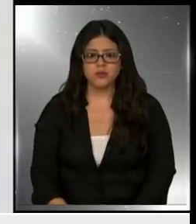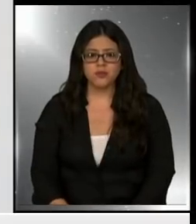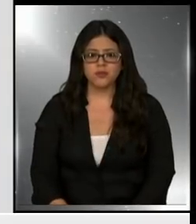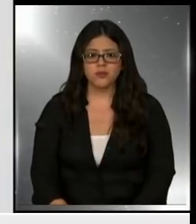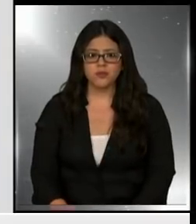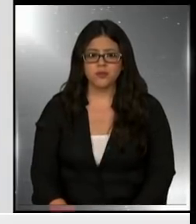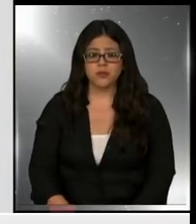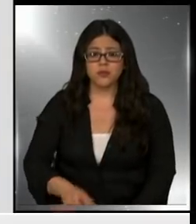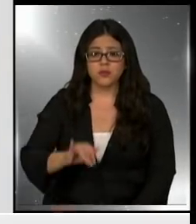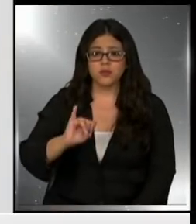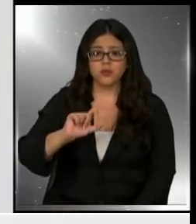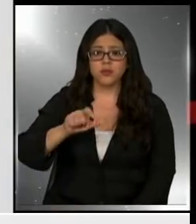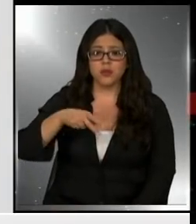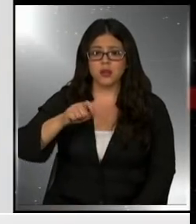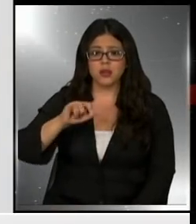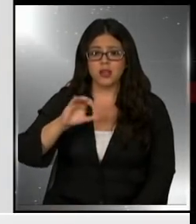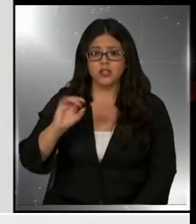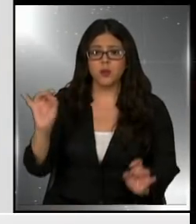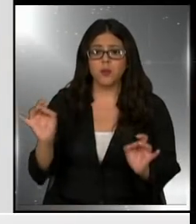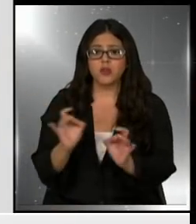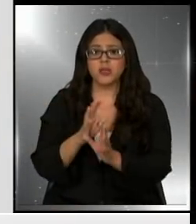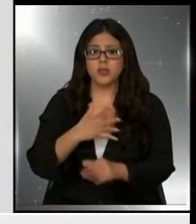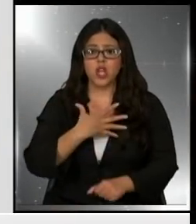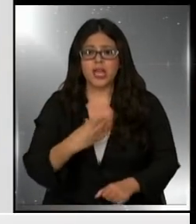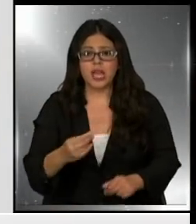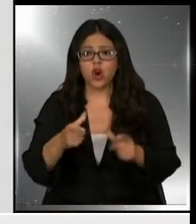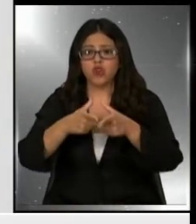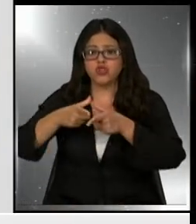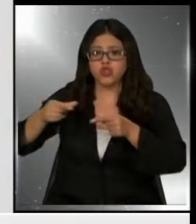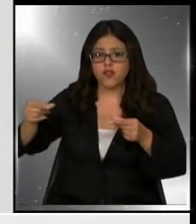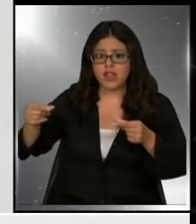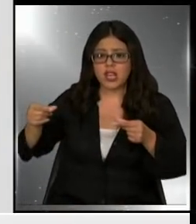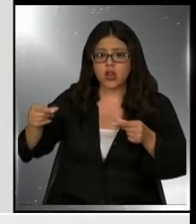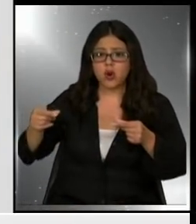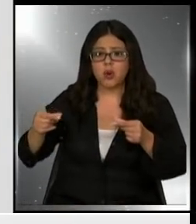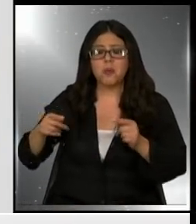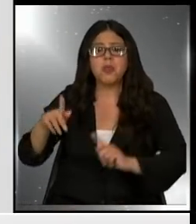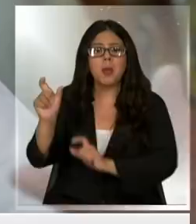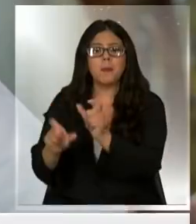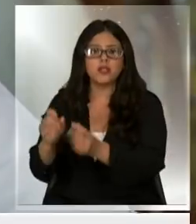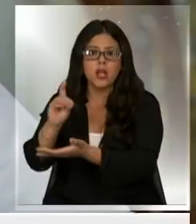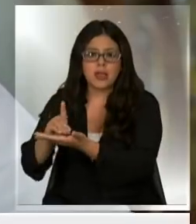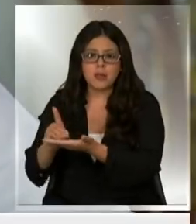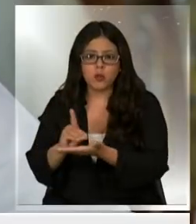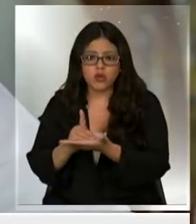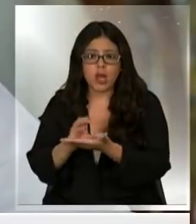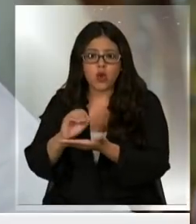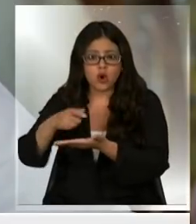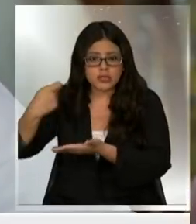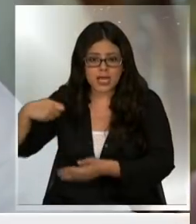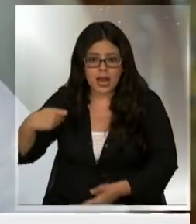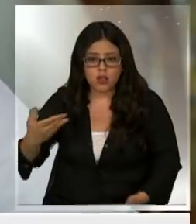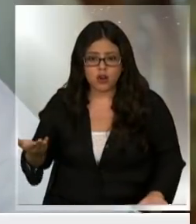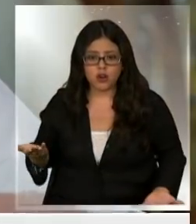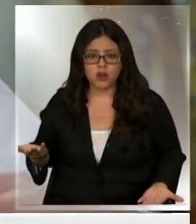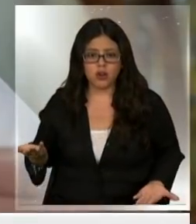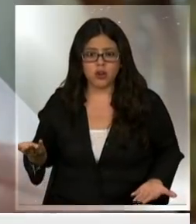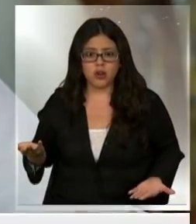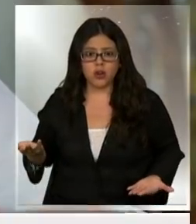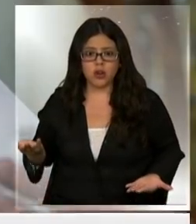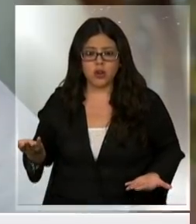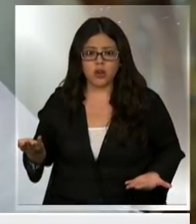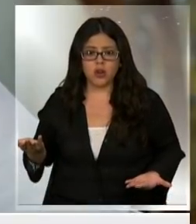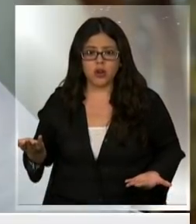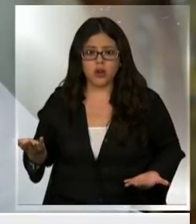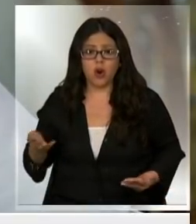Si Ignacio hubiese sido hijo, sobrino de algún diputado, de algún senador, de alguien de